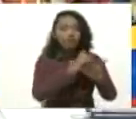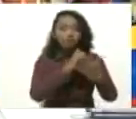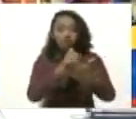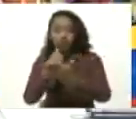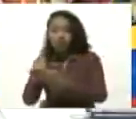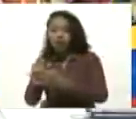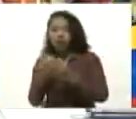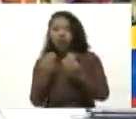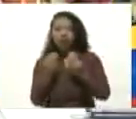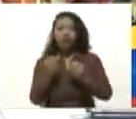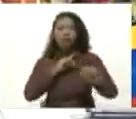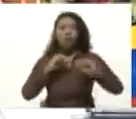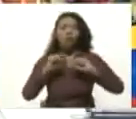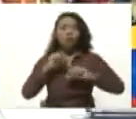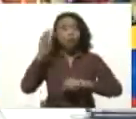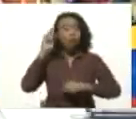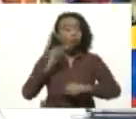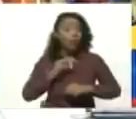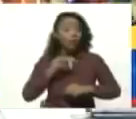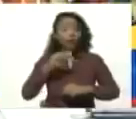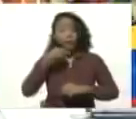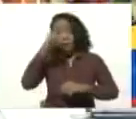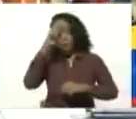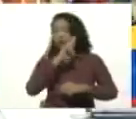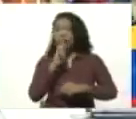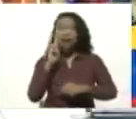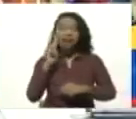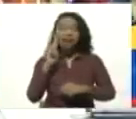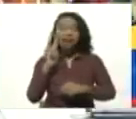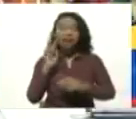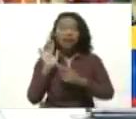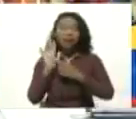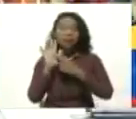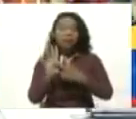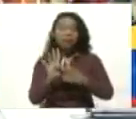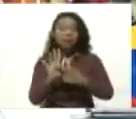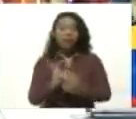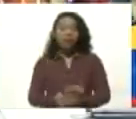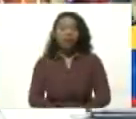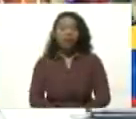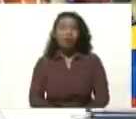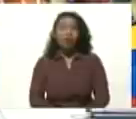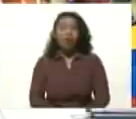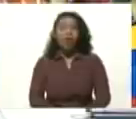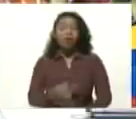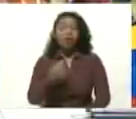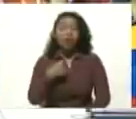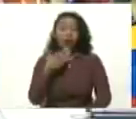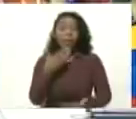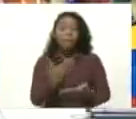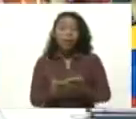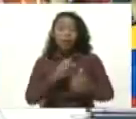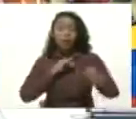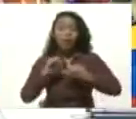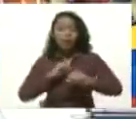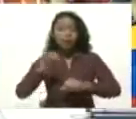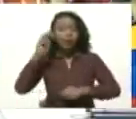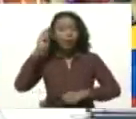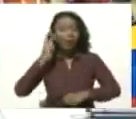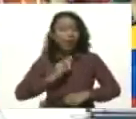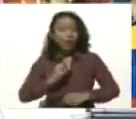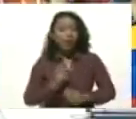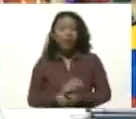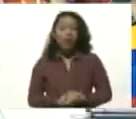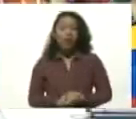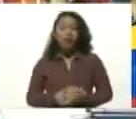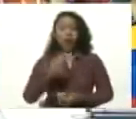mucho el movimiento bolivariano de padres, madres y representantes. Yo le pido al movimiento bolivariano